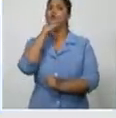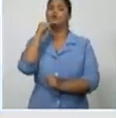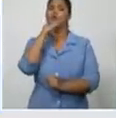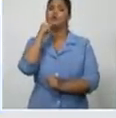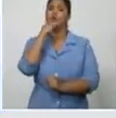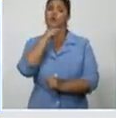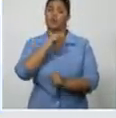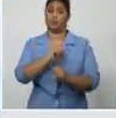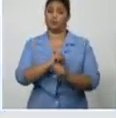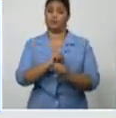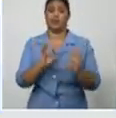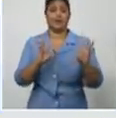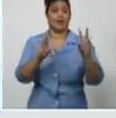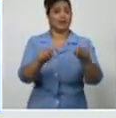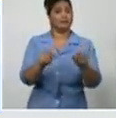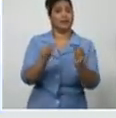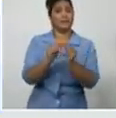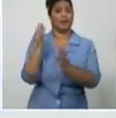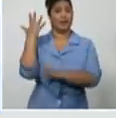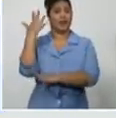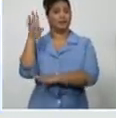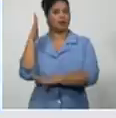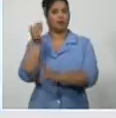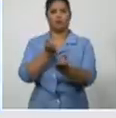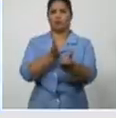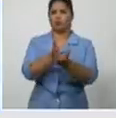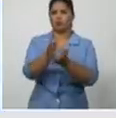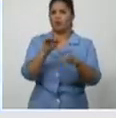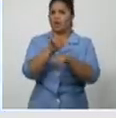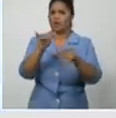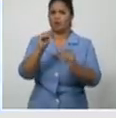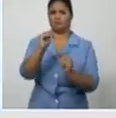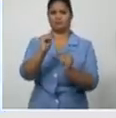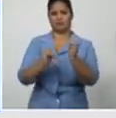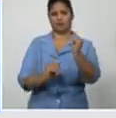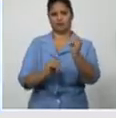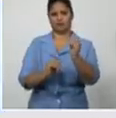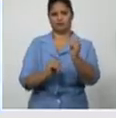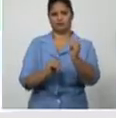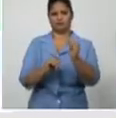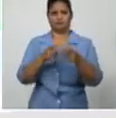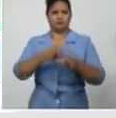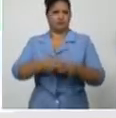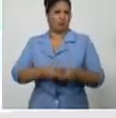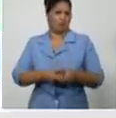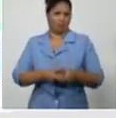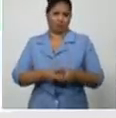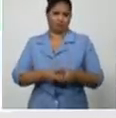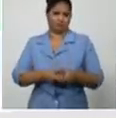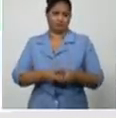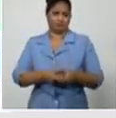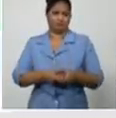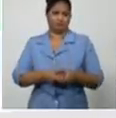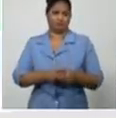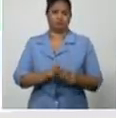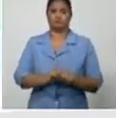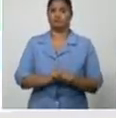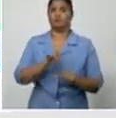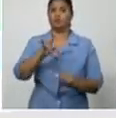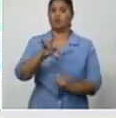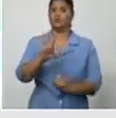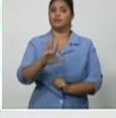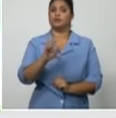importados pues se ha mantenido inferior. El 95,8% de todos los diagnosticados